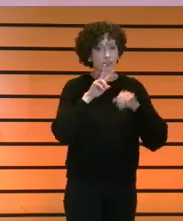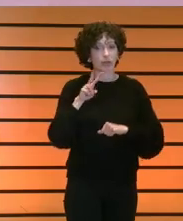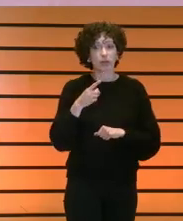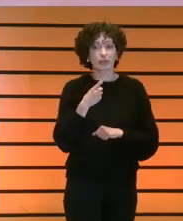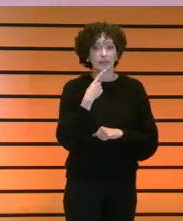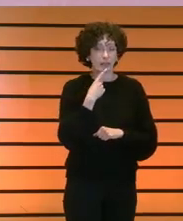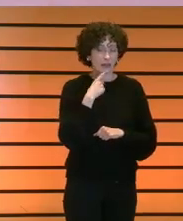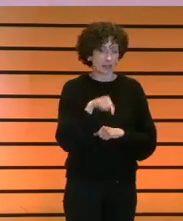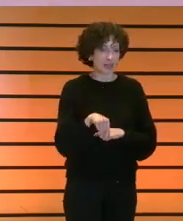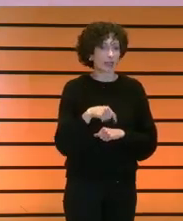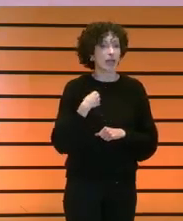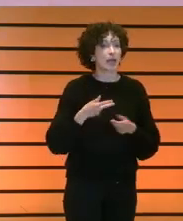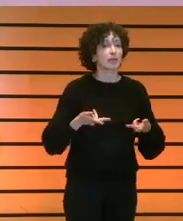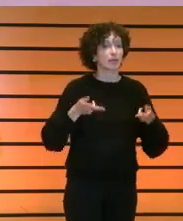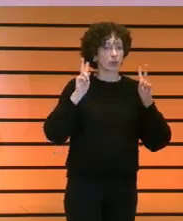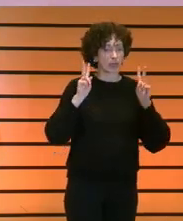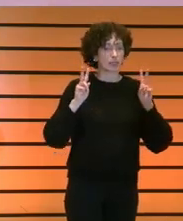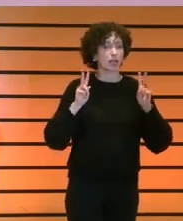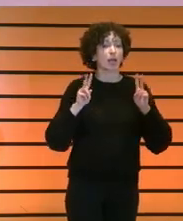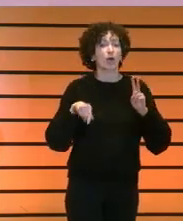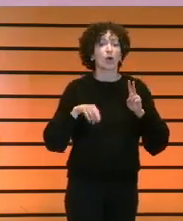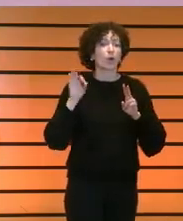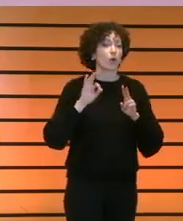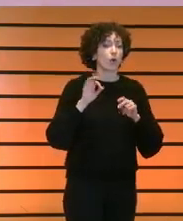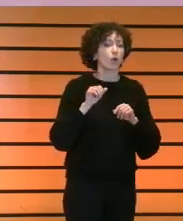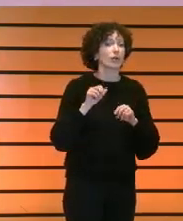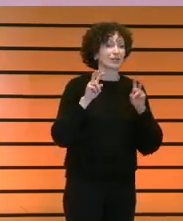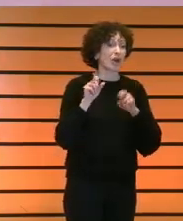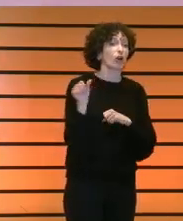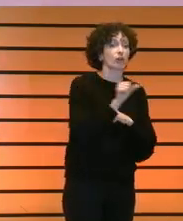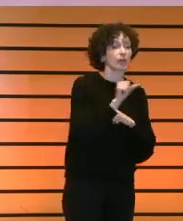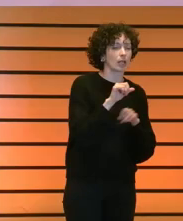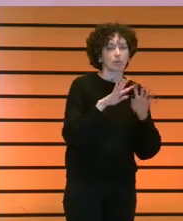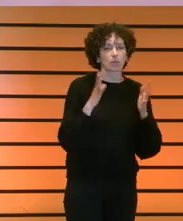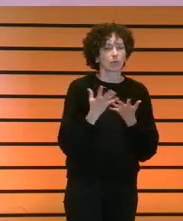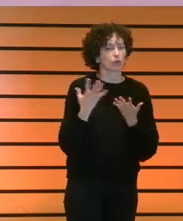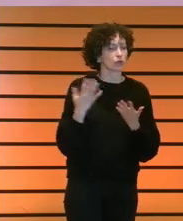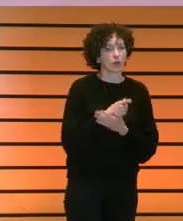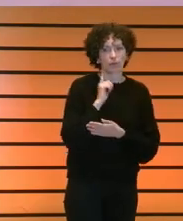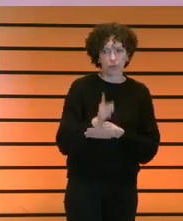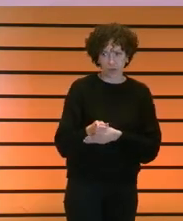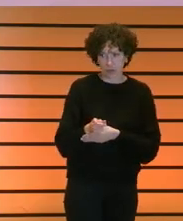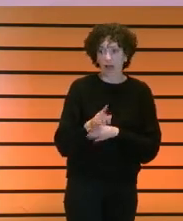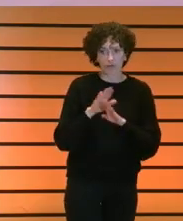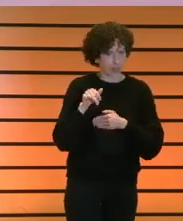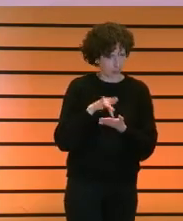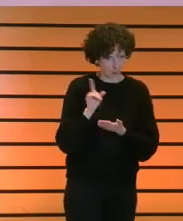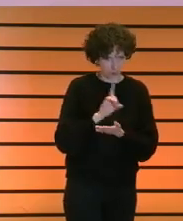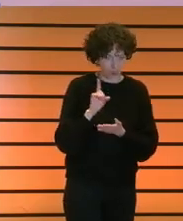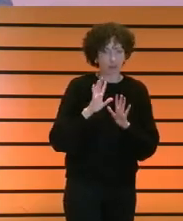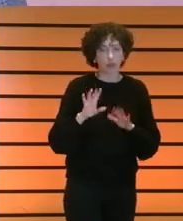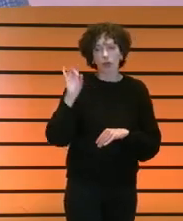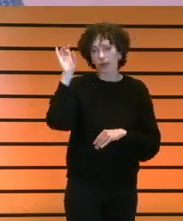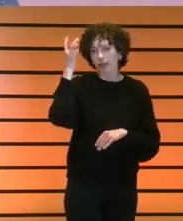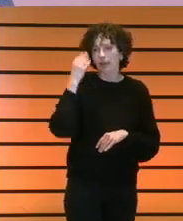las democracias liberales occidentales iban a imponerse en todo el mundo, cosa que no ha sucedido, ¿no? Pero sí que esa ideología, esa idea subyacente de que